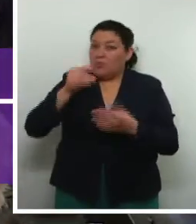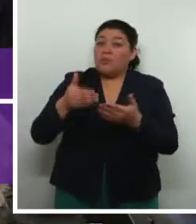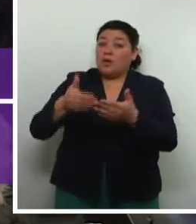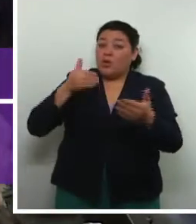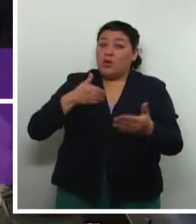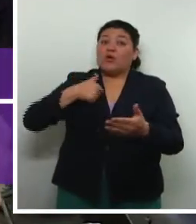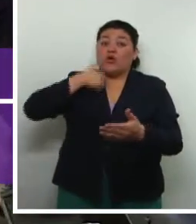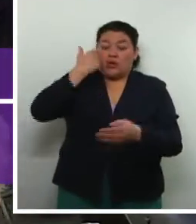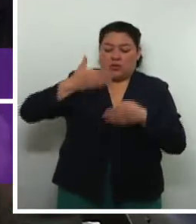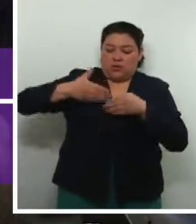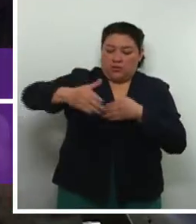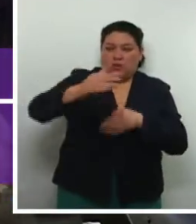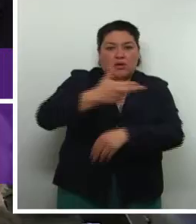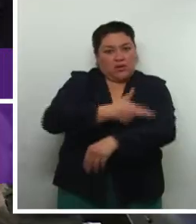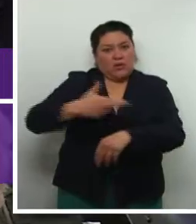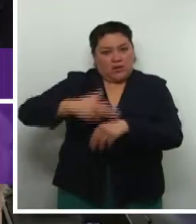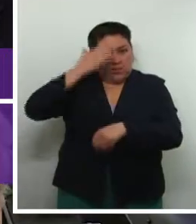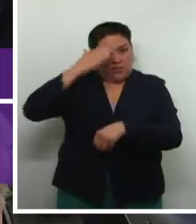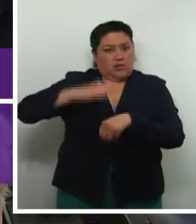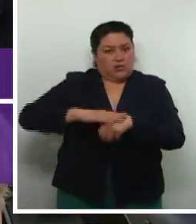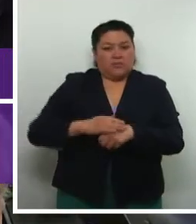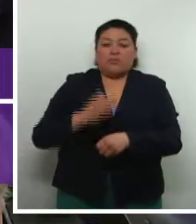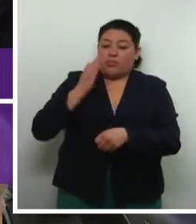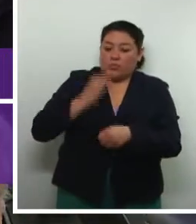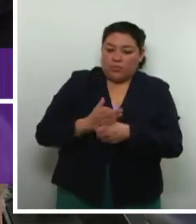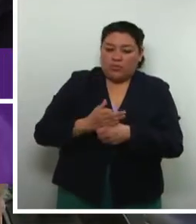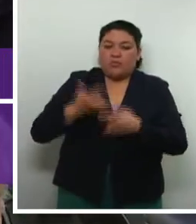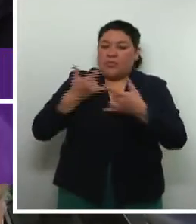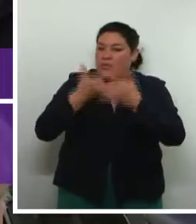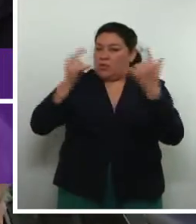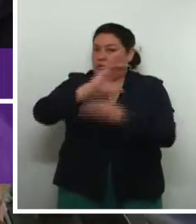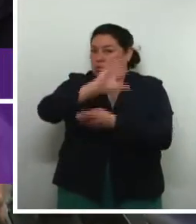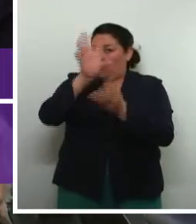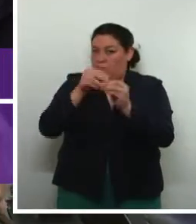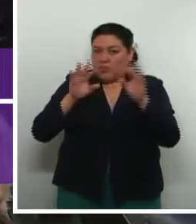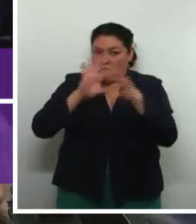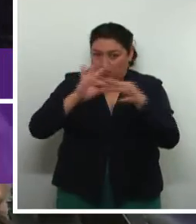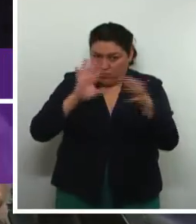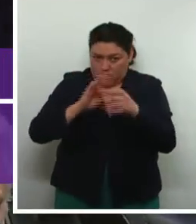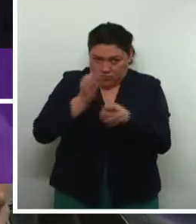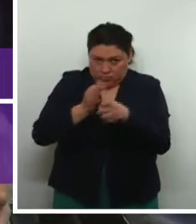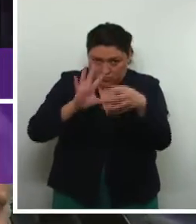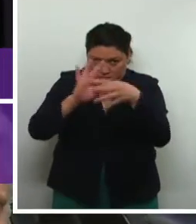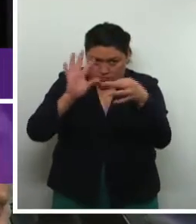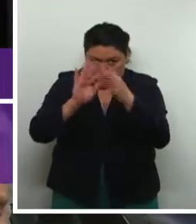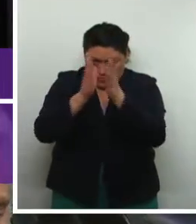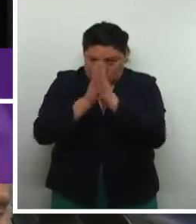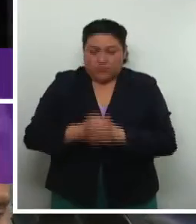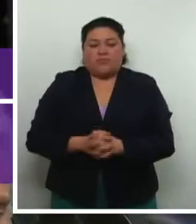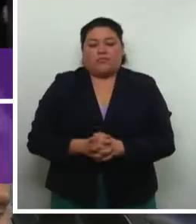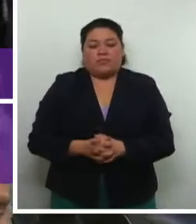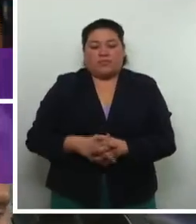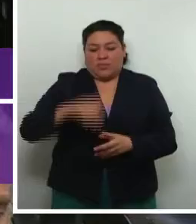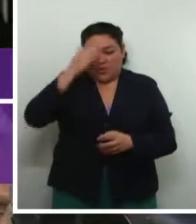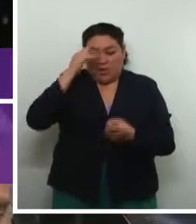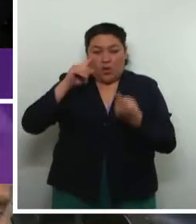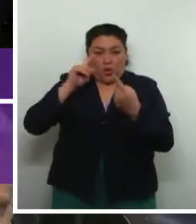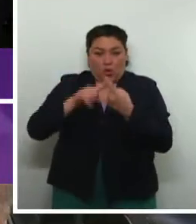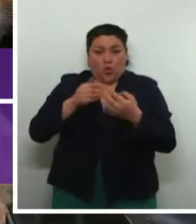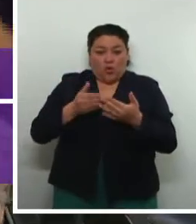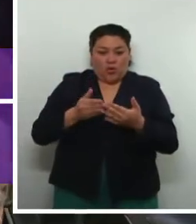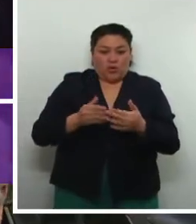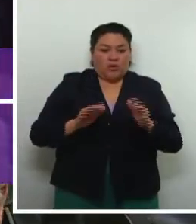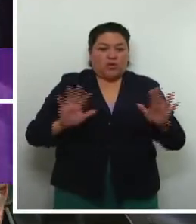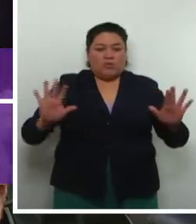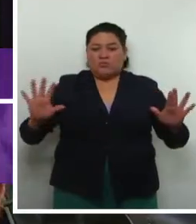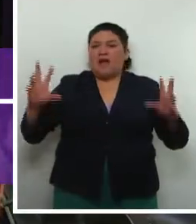hacia adelante. Déjeme reconstruir la historia de lo que sucedió en esta sesión. Hay un dictamen presentado.